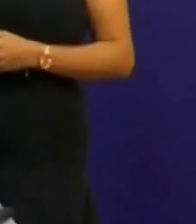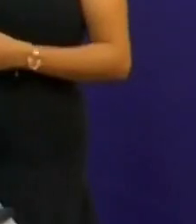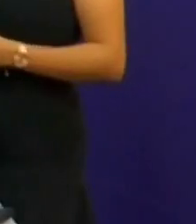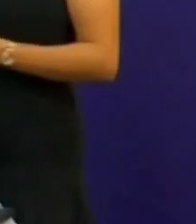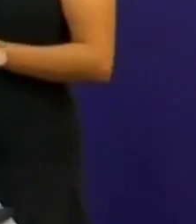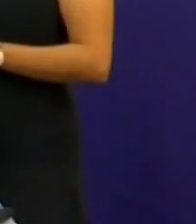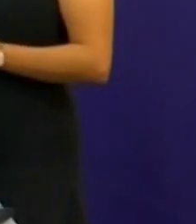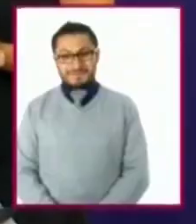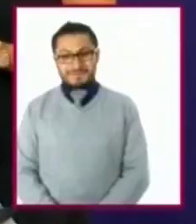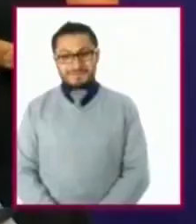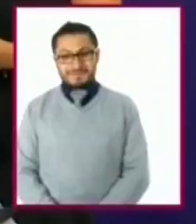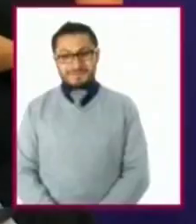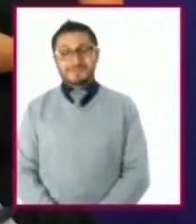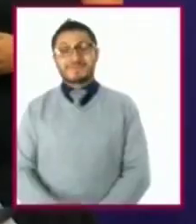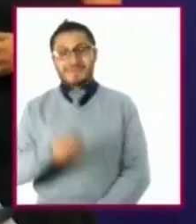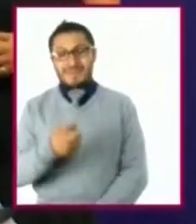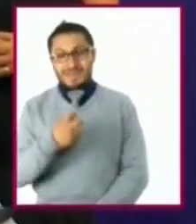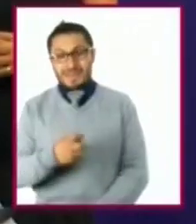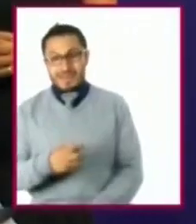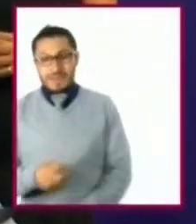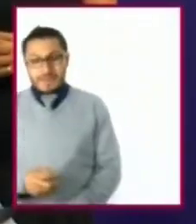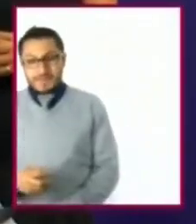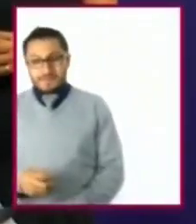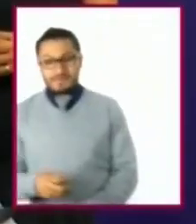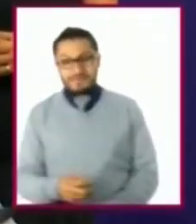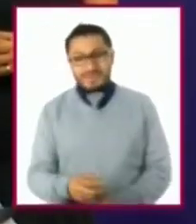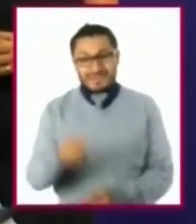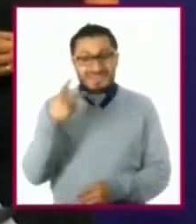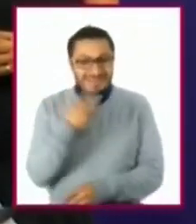estos hermanos Pinzones la suerte los llevó por caminos